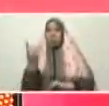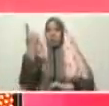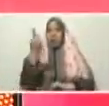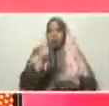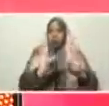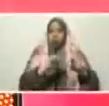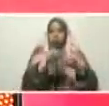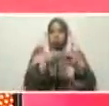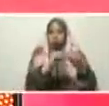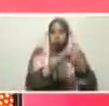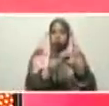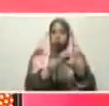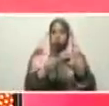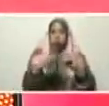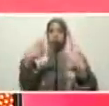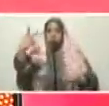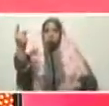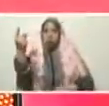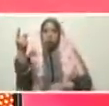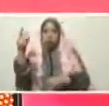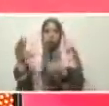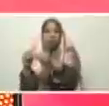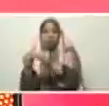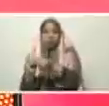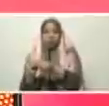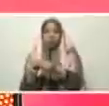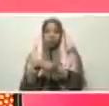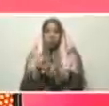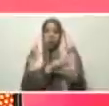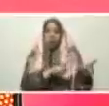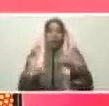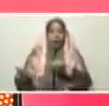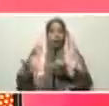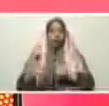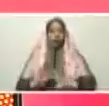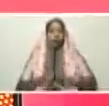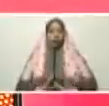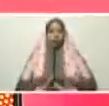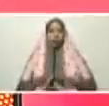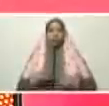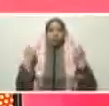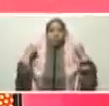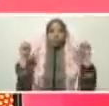primero por allá primero por aquí en cumpas activada